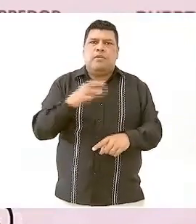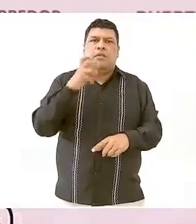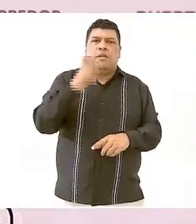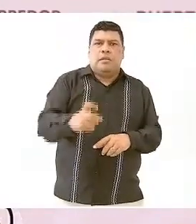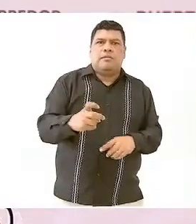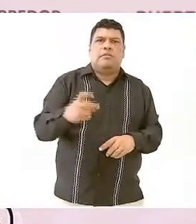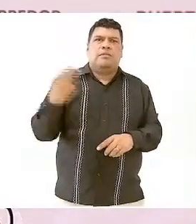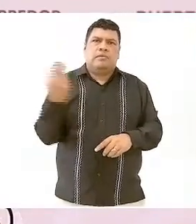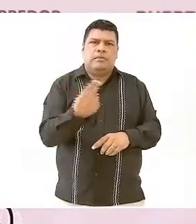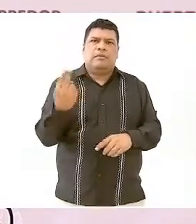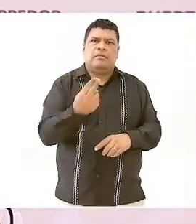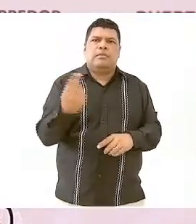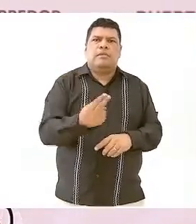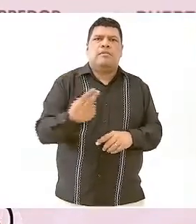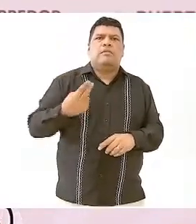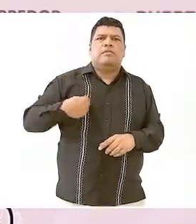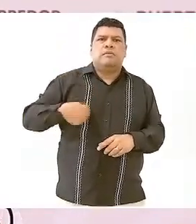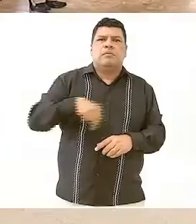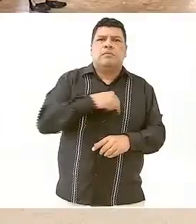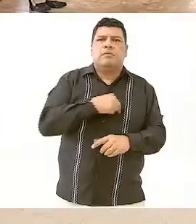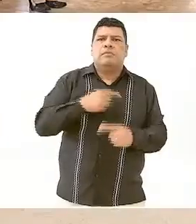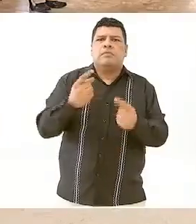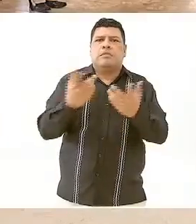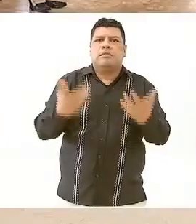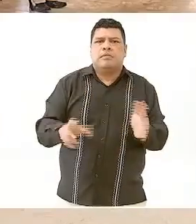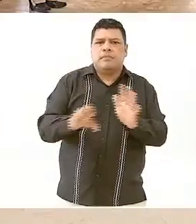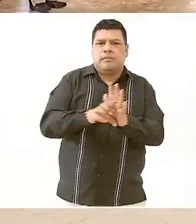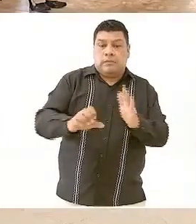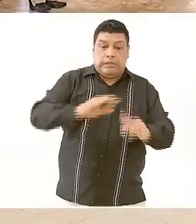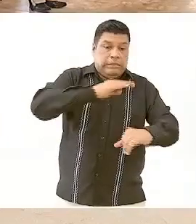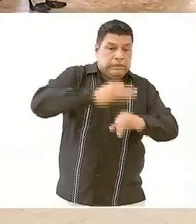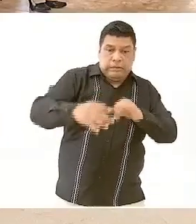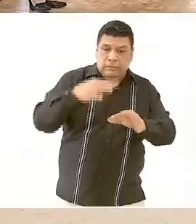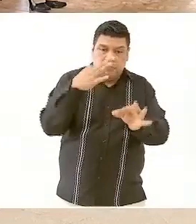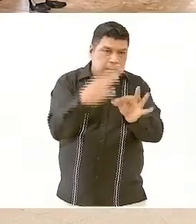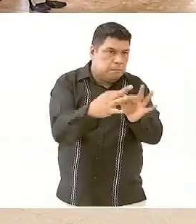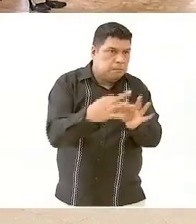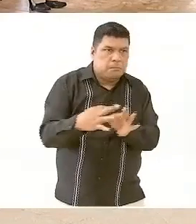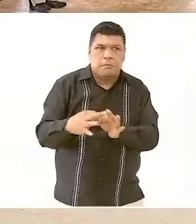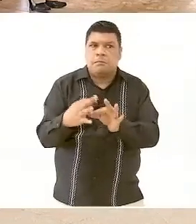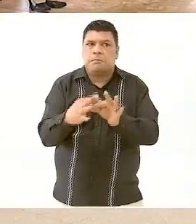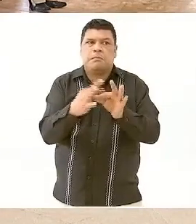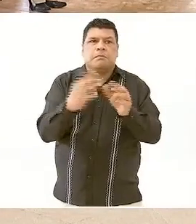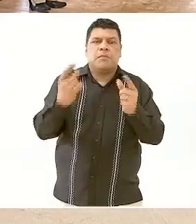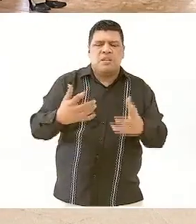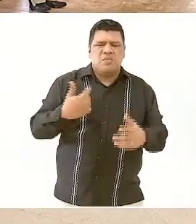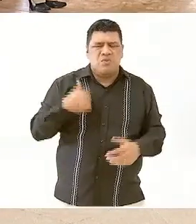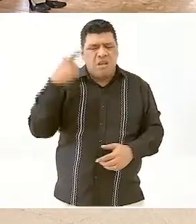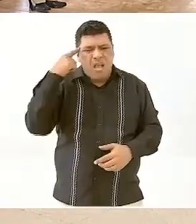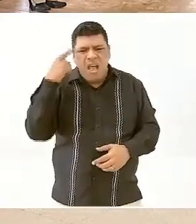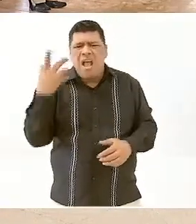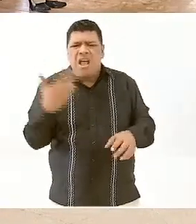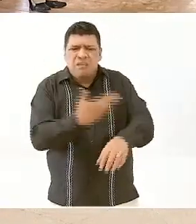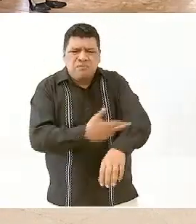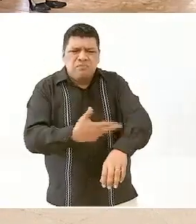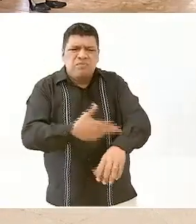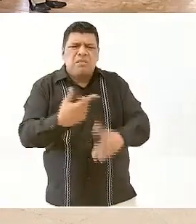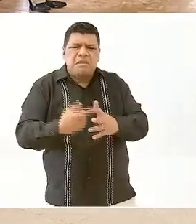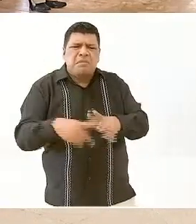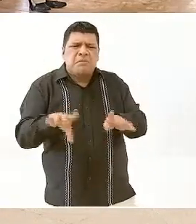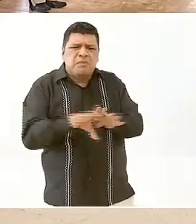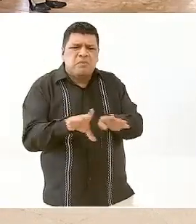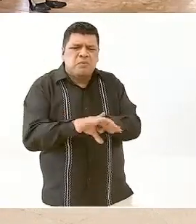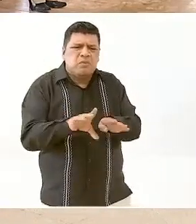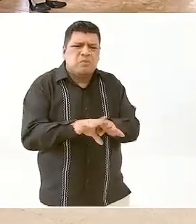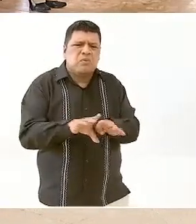vez que lo terminemos, tenemos que pensar cómo operarlo